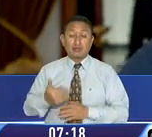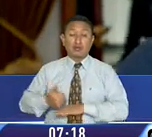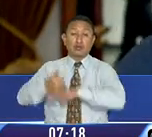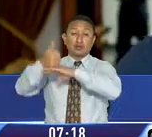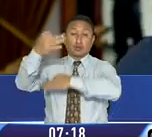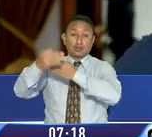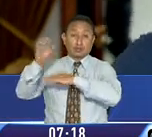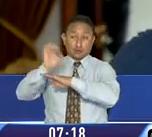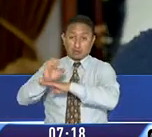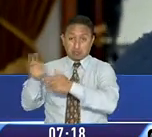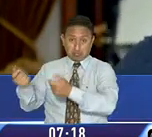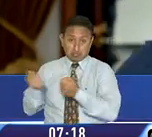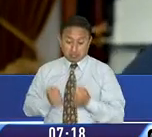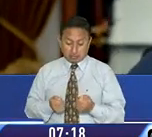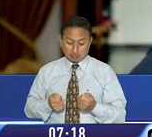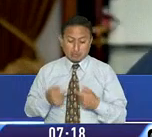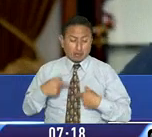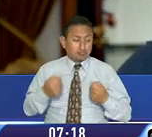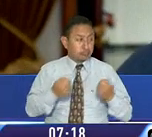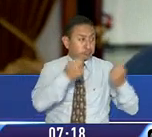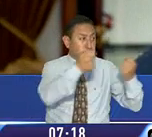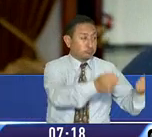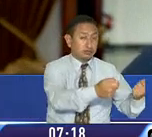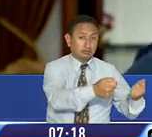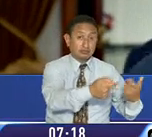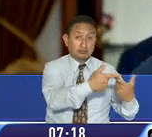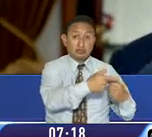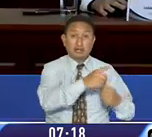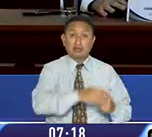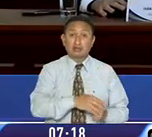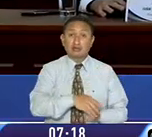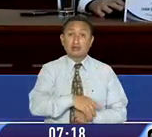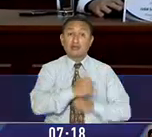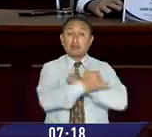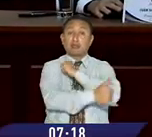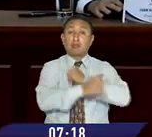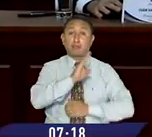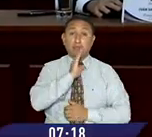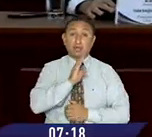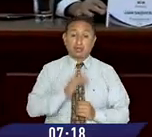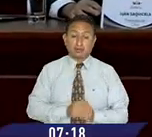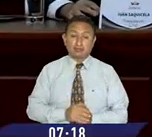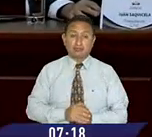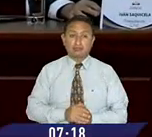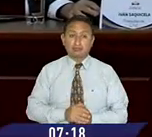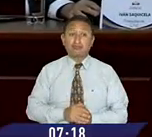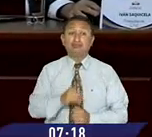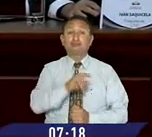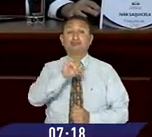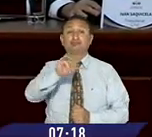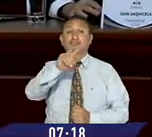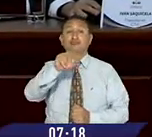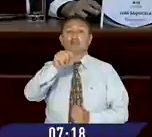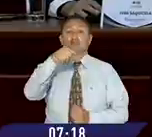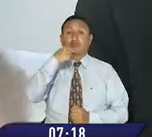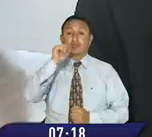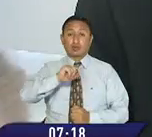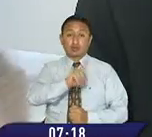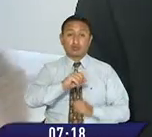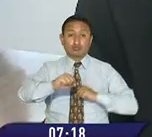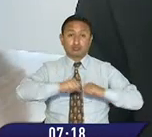ecuatoriana solicita al gobierno del Reino de Bélgica. También Saquicela defendió el trabajo realizado en relación